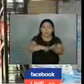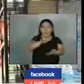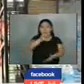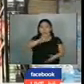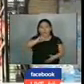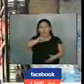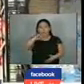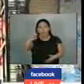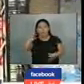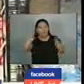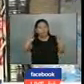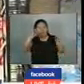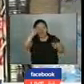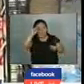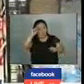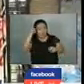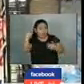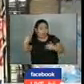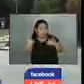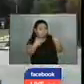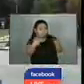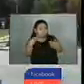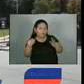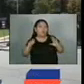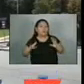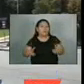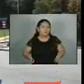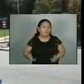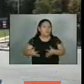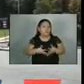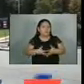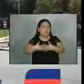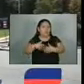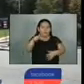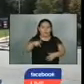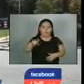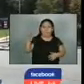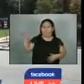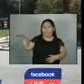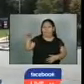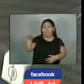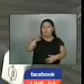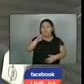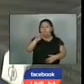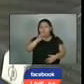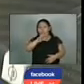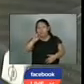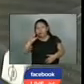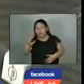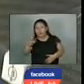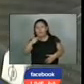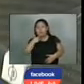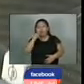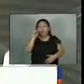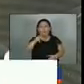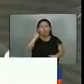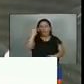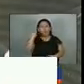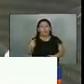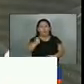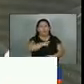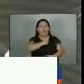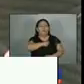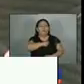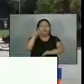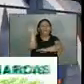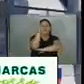han sido otorgadas por el gobierno estadounidense a nuestro país hasta marzo de este año, así lo mencionó el agregado de aduanas y protección fronteriza de los